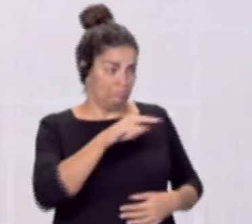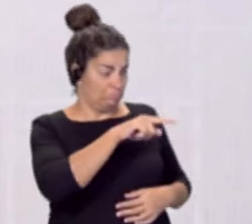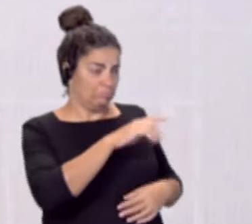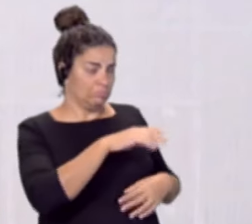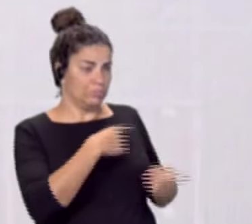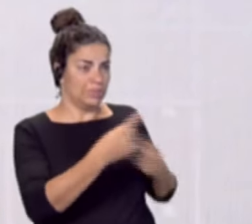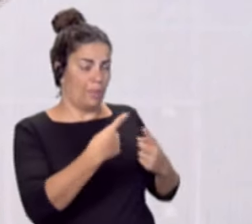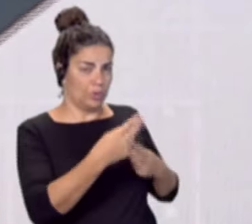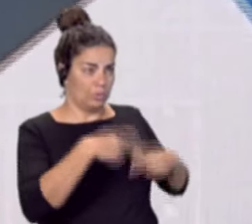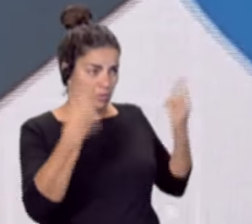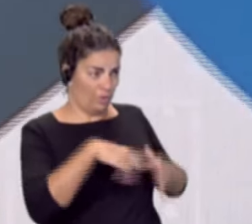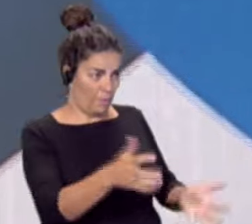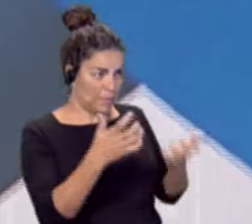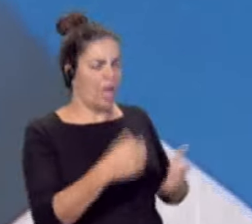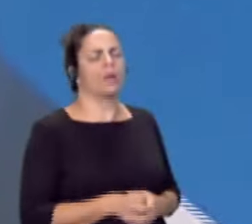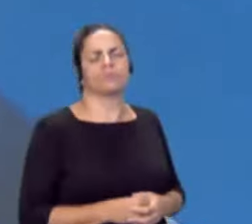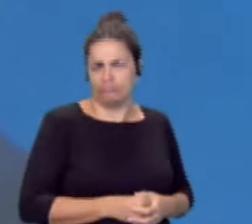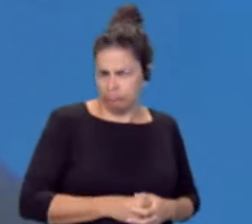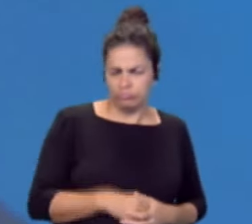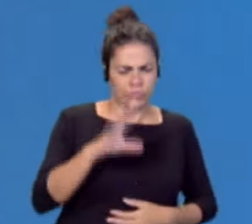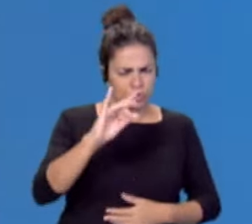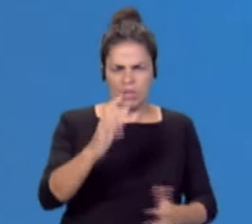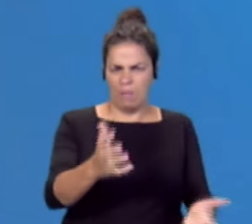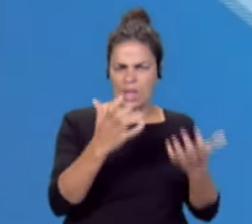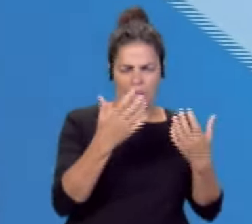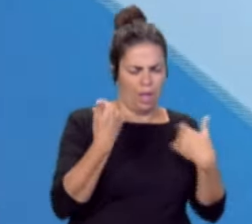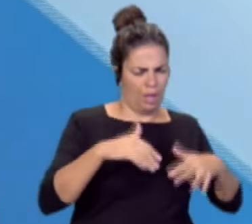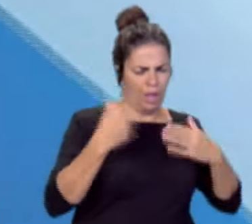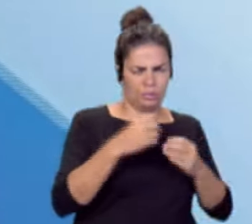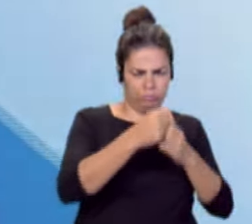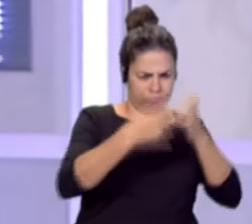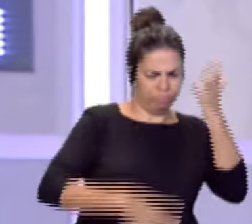muchísimas, muchísimas. Pero sí que es cierto también que el mercado,